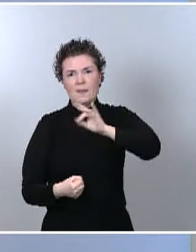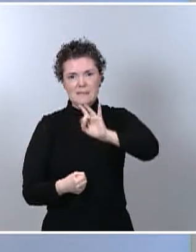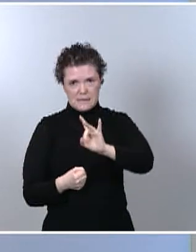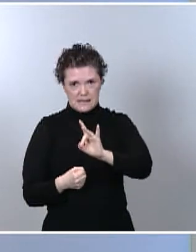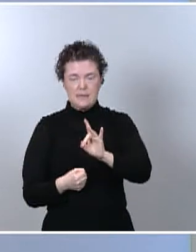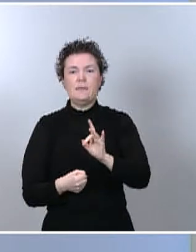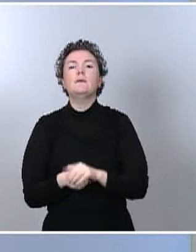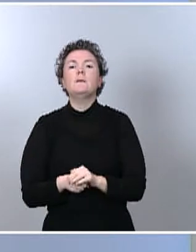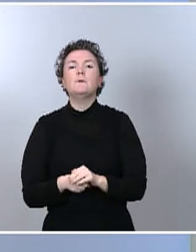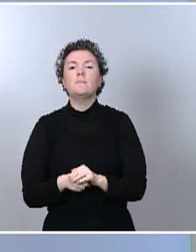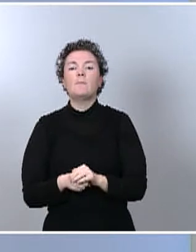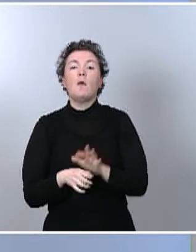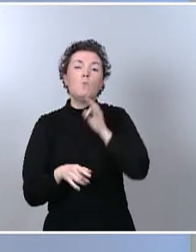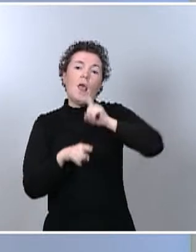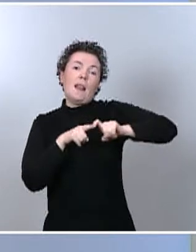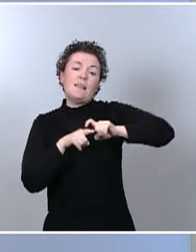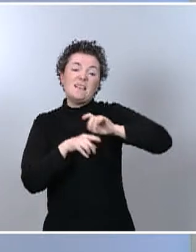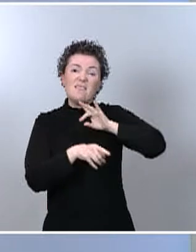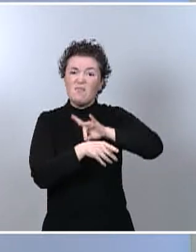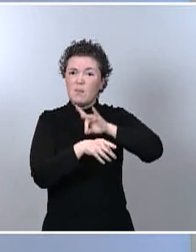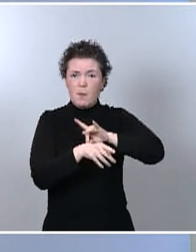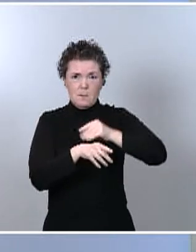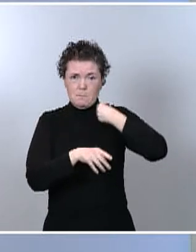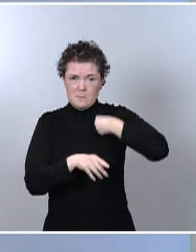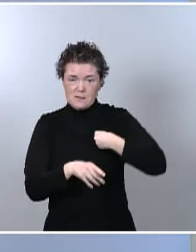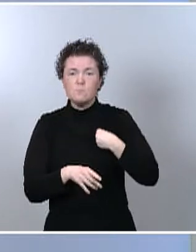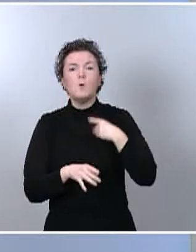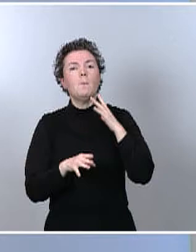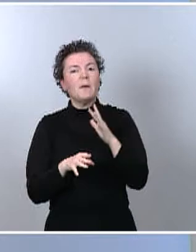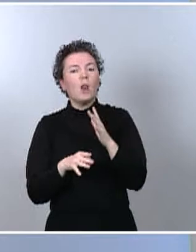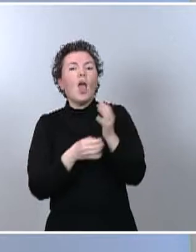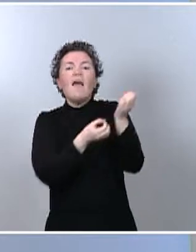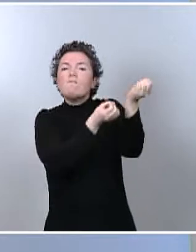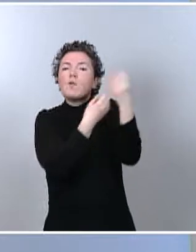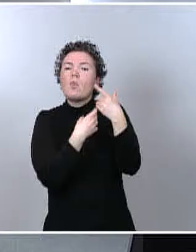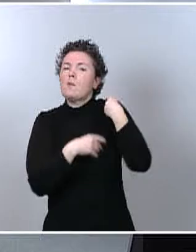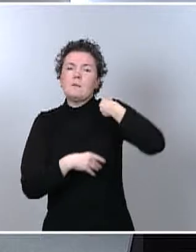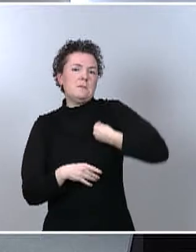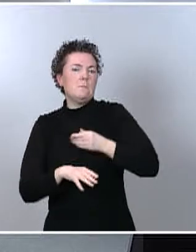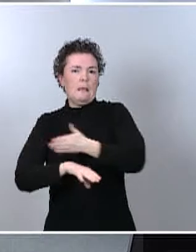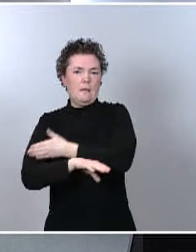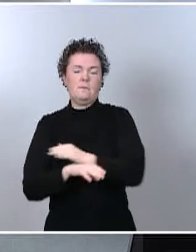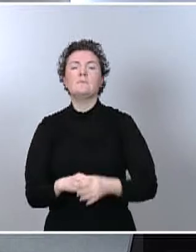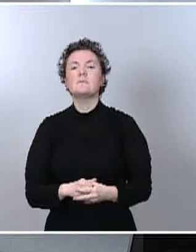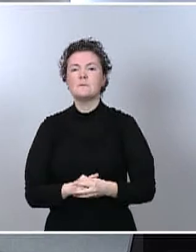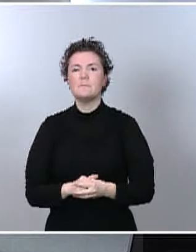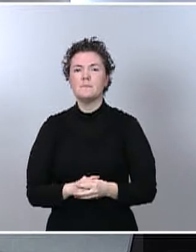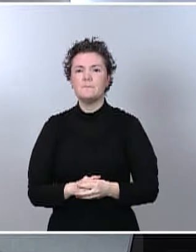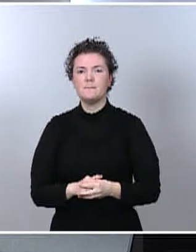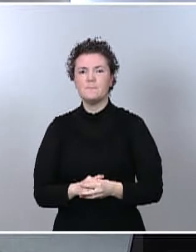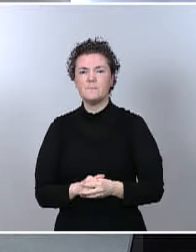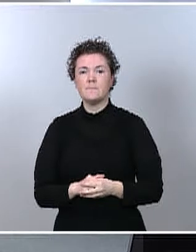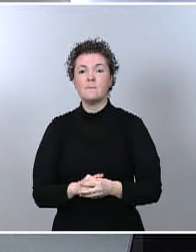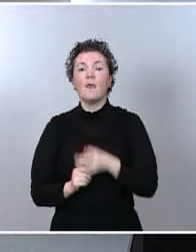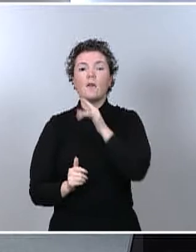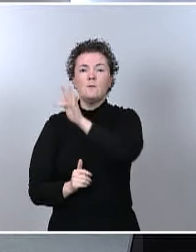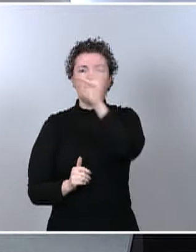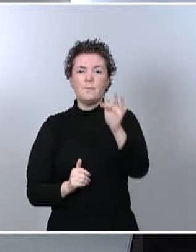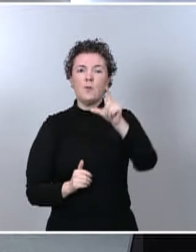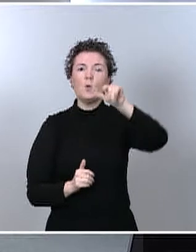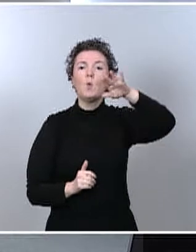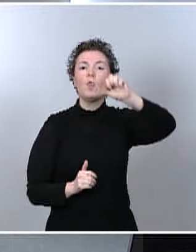las características de la enfermedad, pero realmente la información sigue siendo la misma. Es el turno de Lucía Guadalupe, de